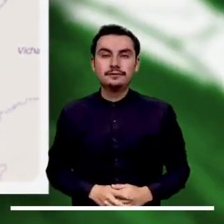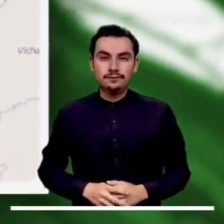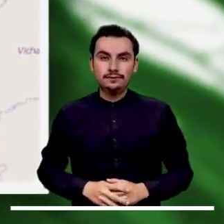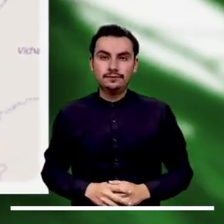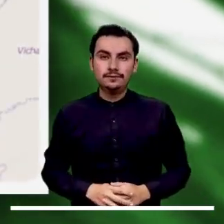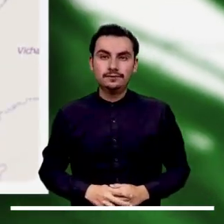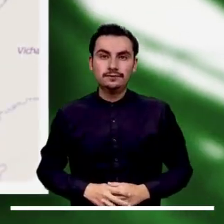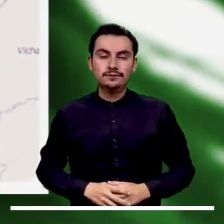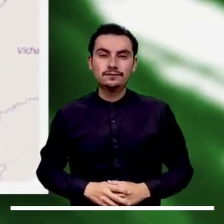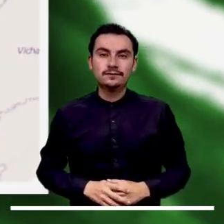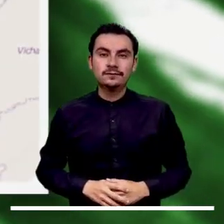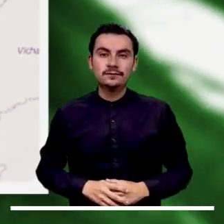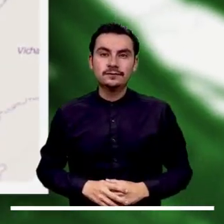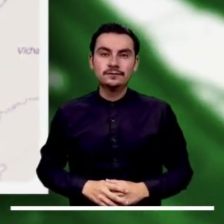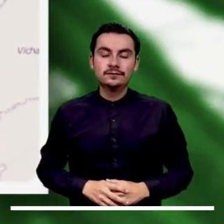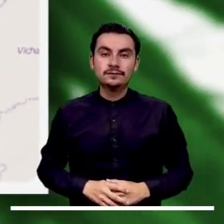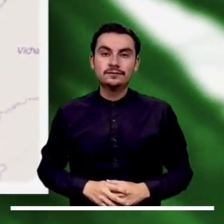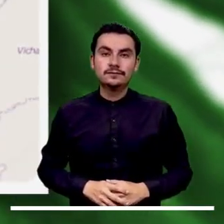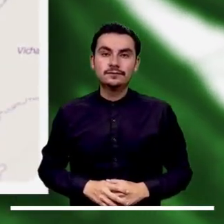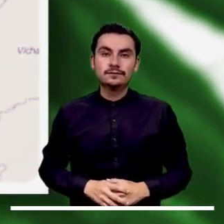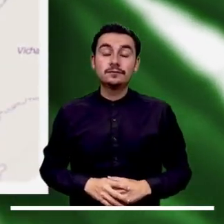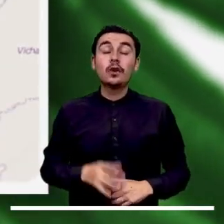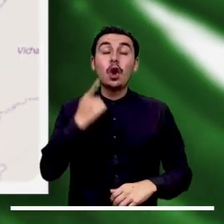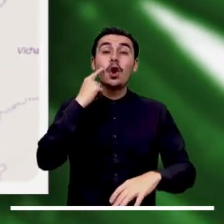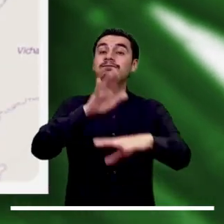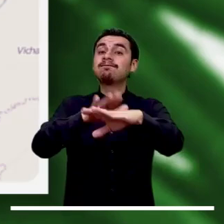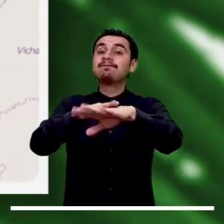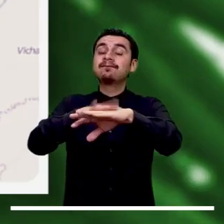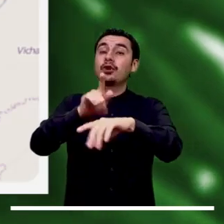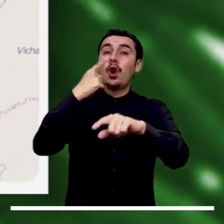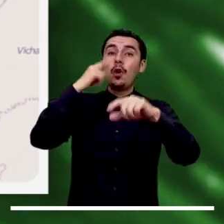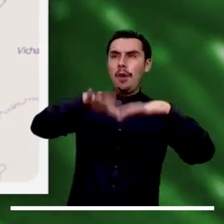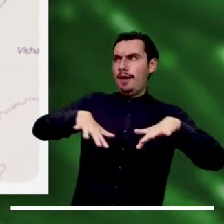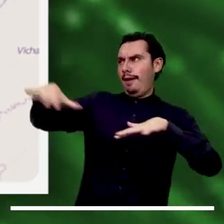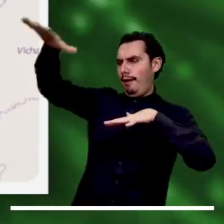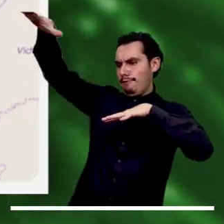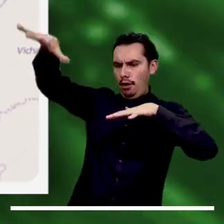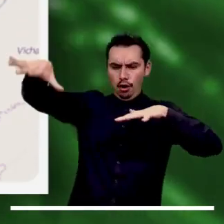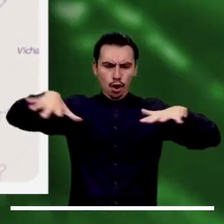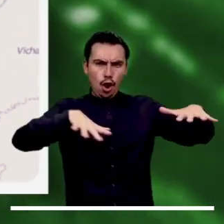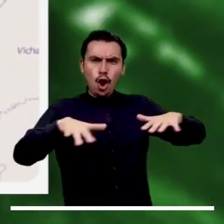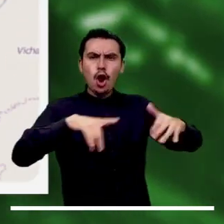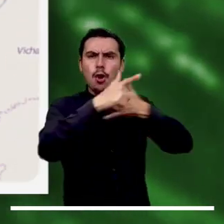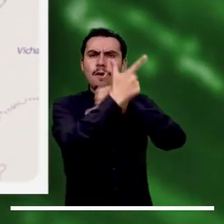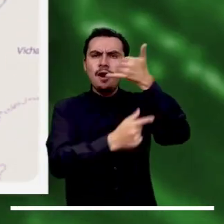Alerta naranja por probables incendios en la cobertura vegetal de Sucre y Chocó.